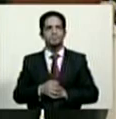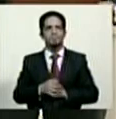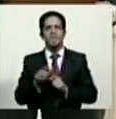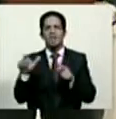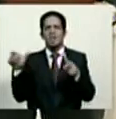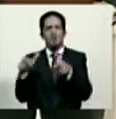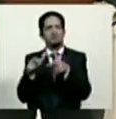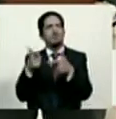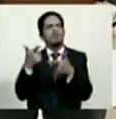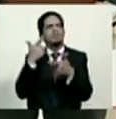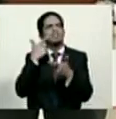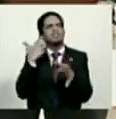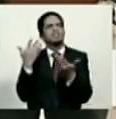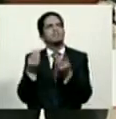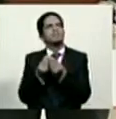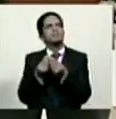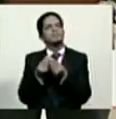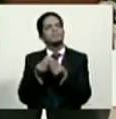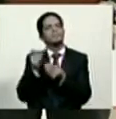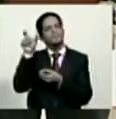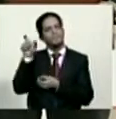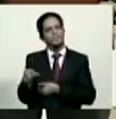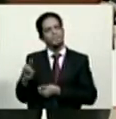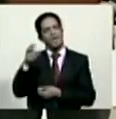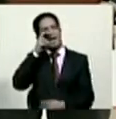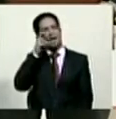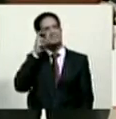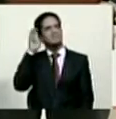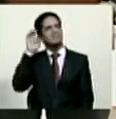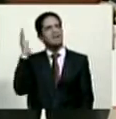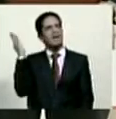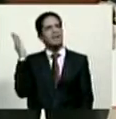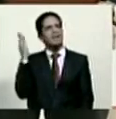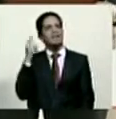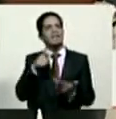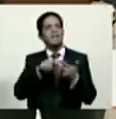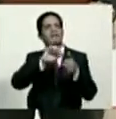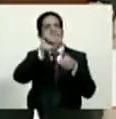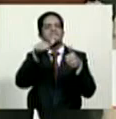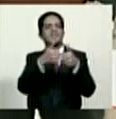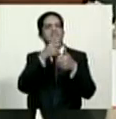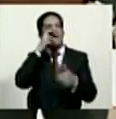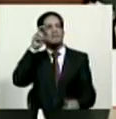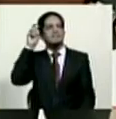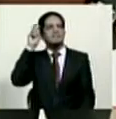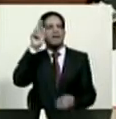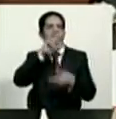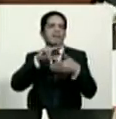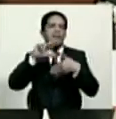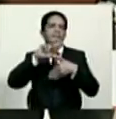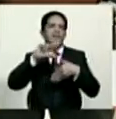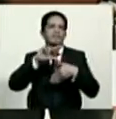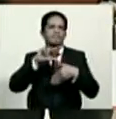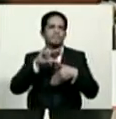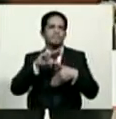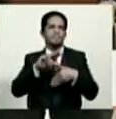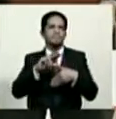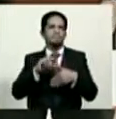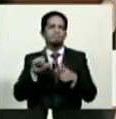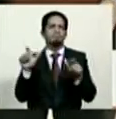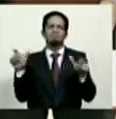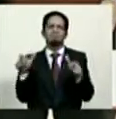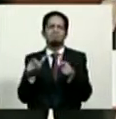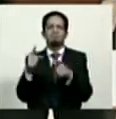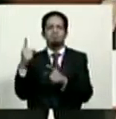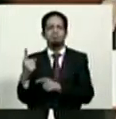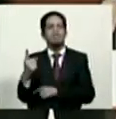reunión en compañía del canciller Jorge Arriaza y del vicecanciller para América Latina. Sostuvimos un encuentro con el